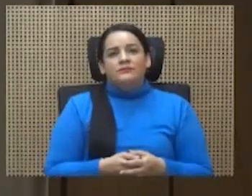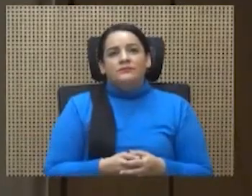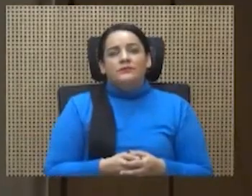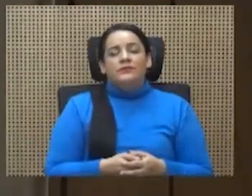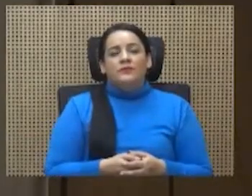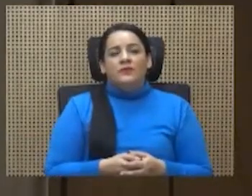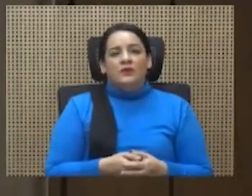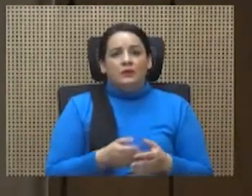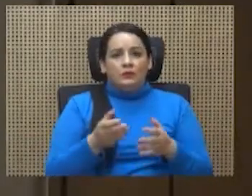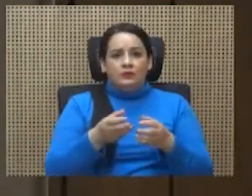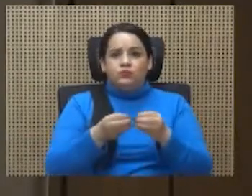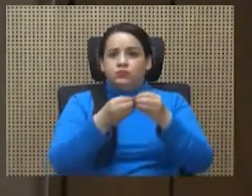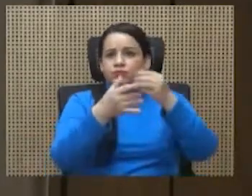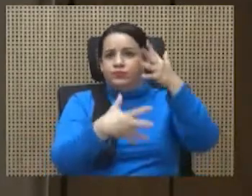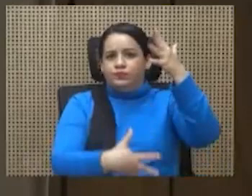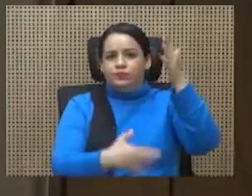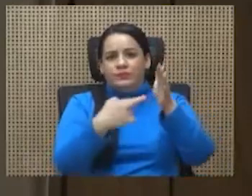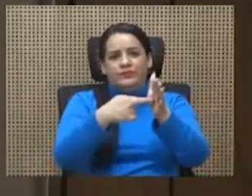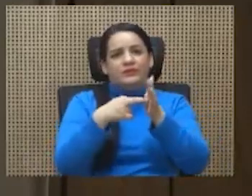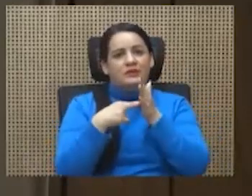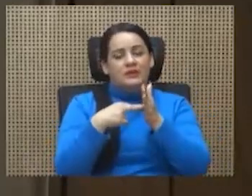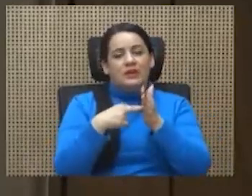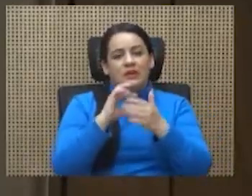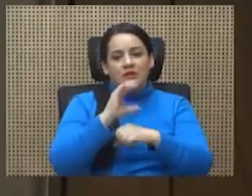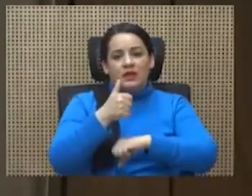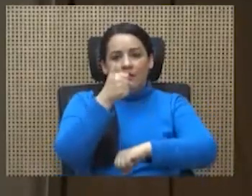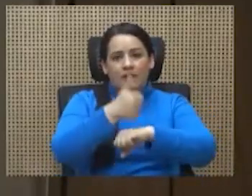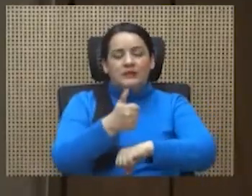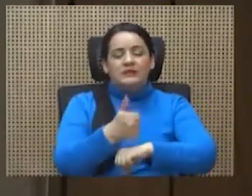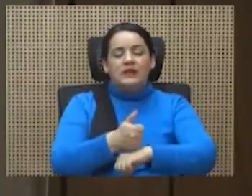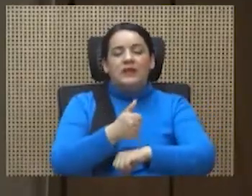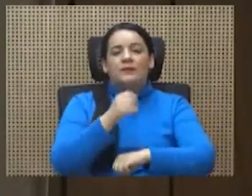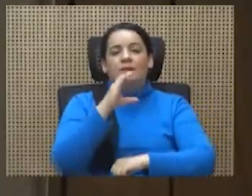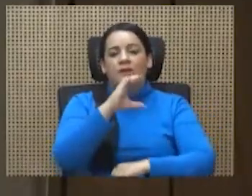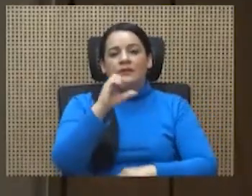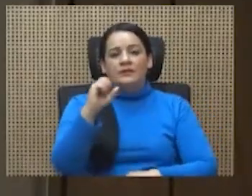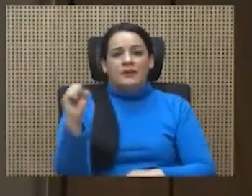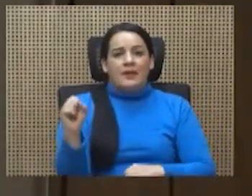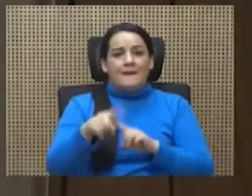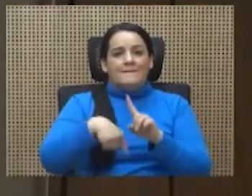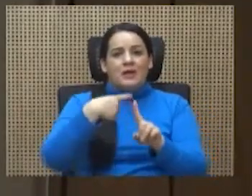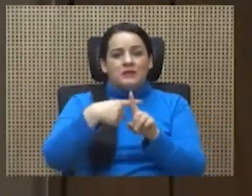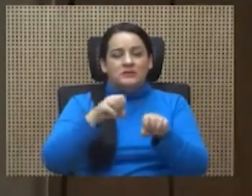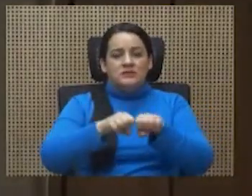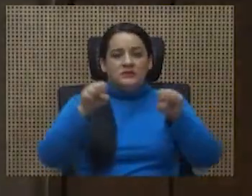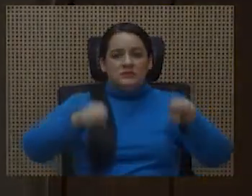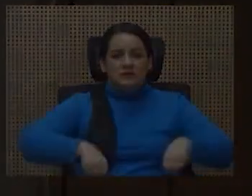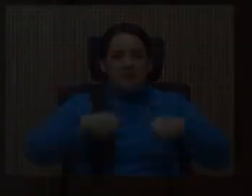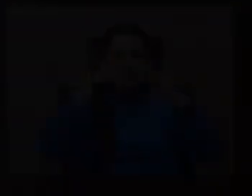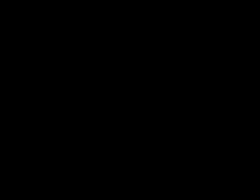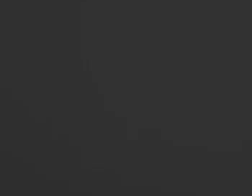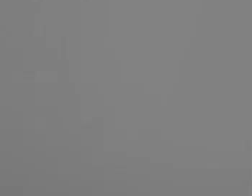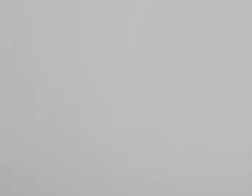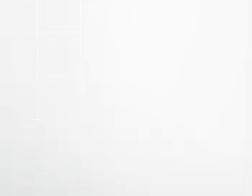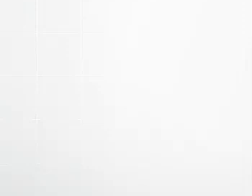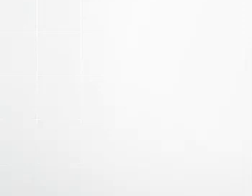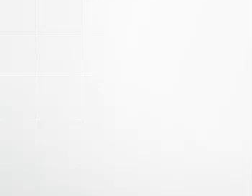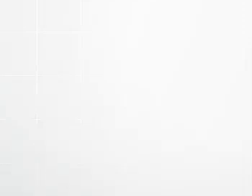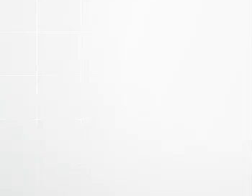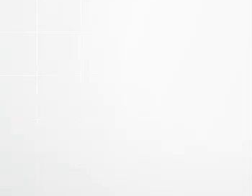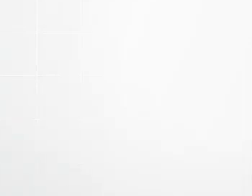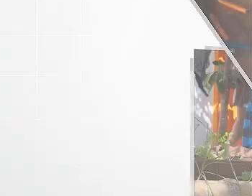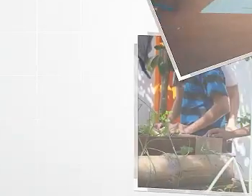onerosos requisitos que le imponen tanto la seguridad social como el sistema tributario costarricense.